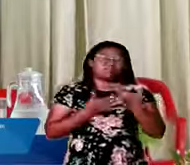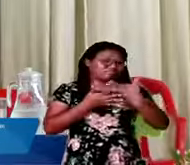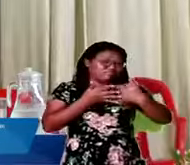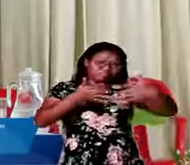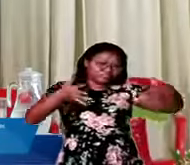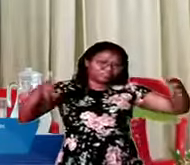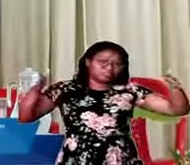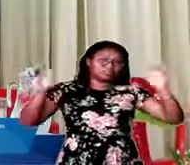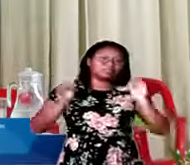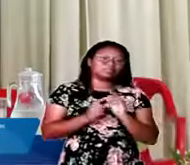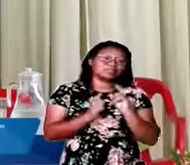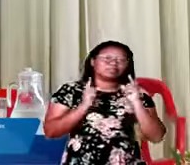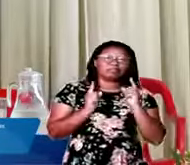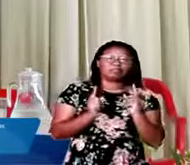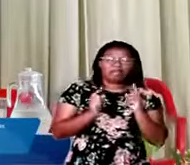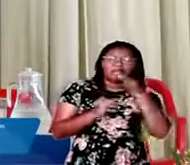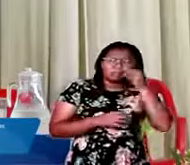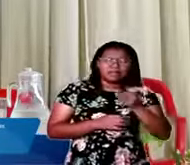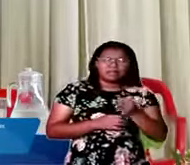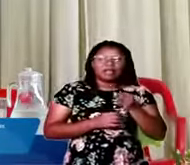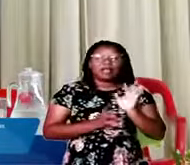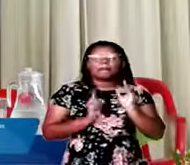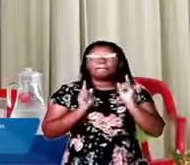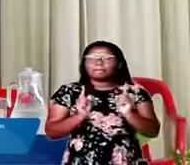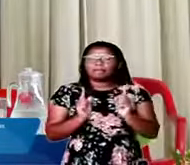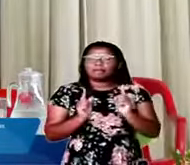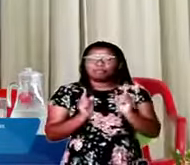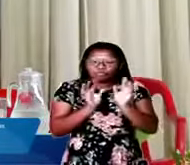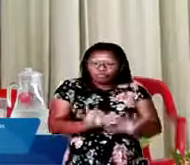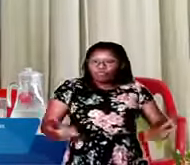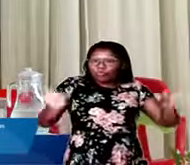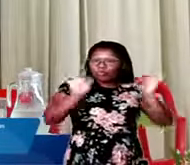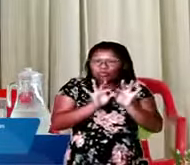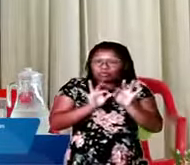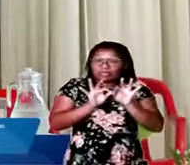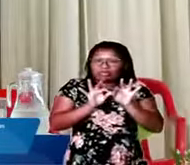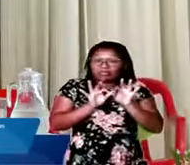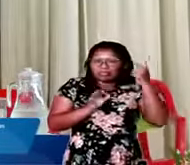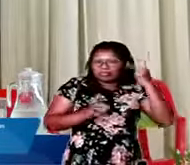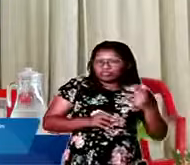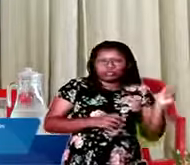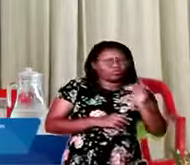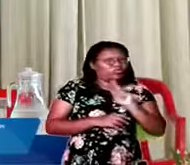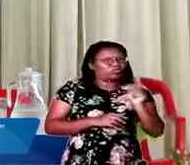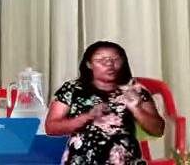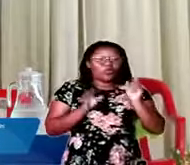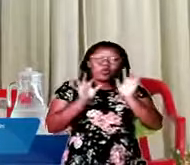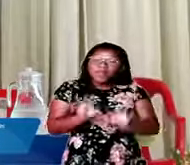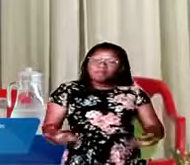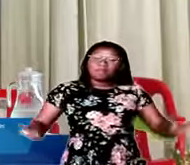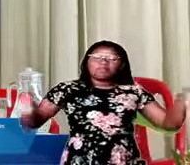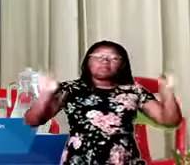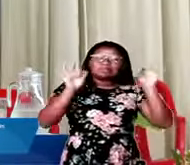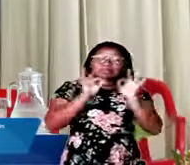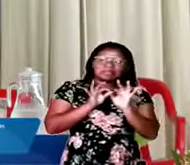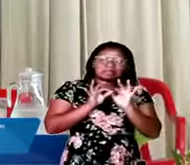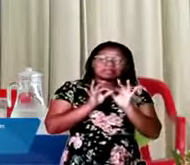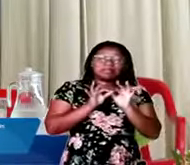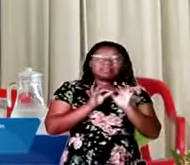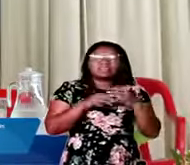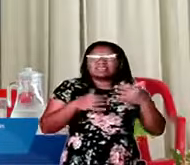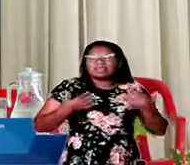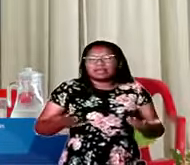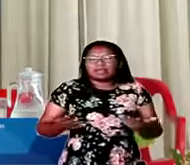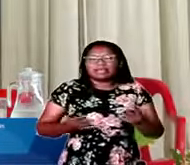pero no es esa, eso es verdad, pero no es la esencia de la parábola. La esencia de la parábola es que